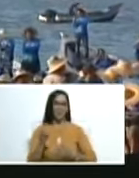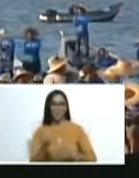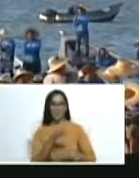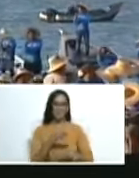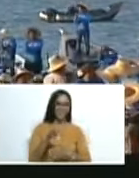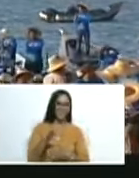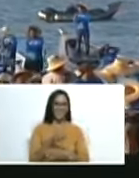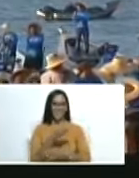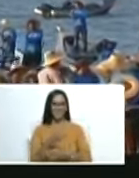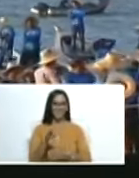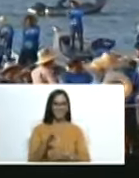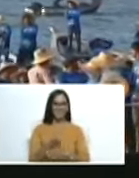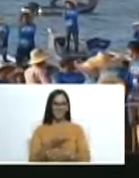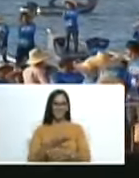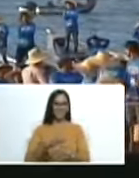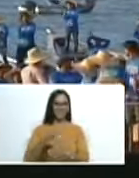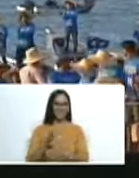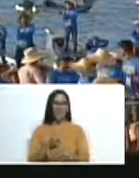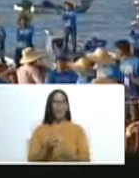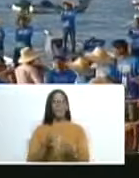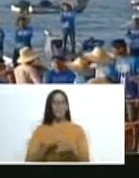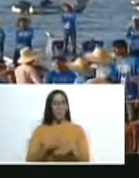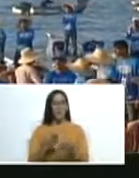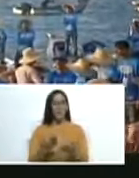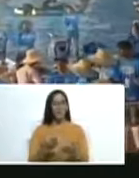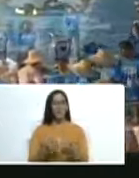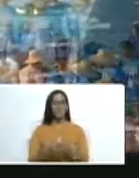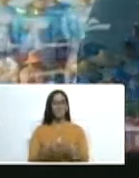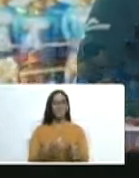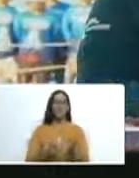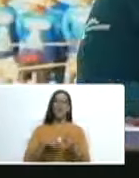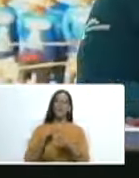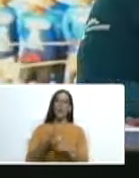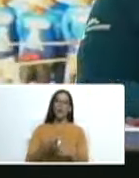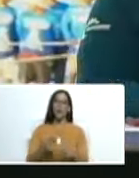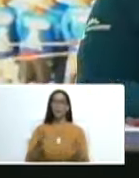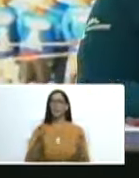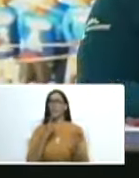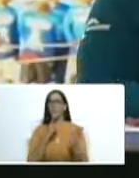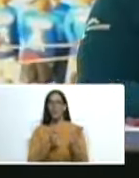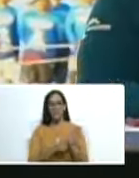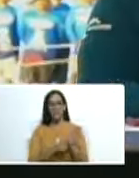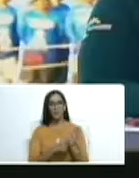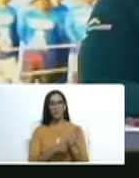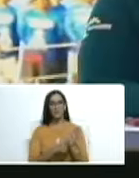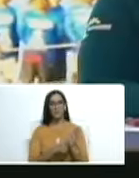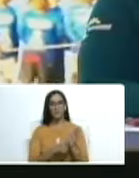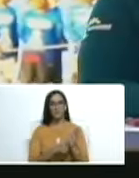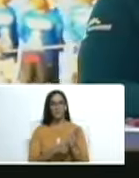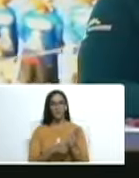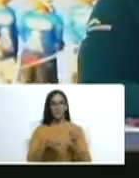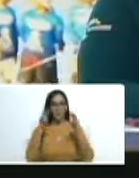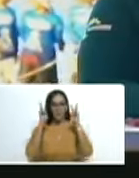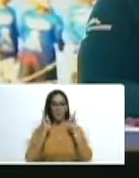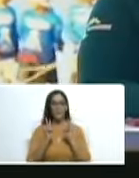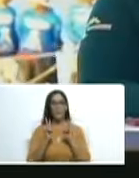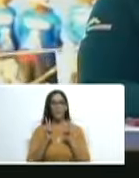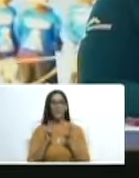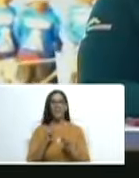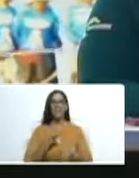ahí. Por eso, después de haber cumplido de manera impecable el tiempo de